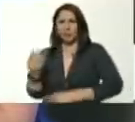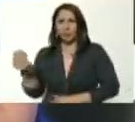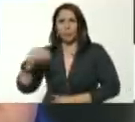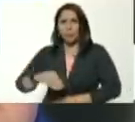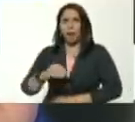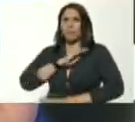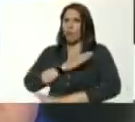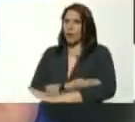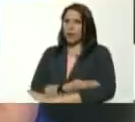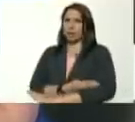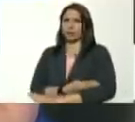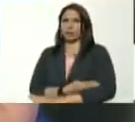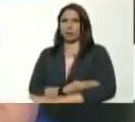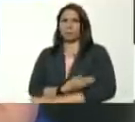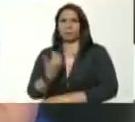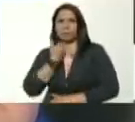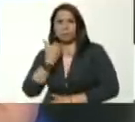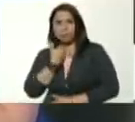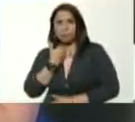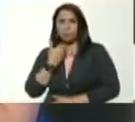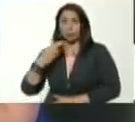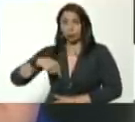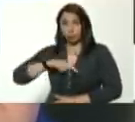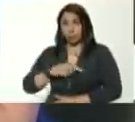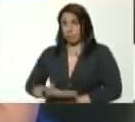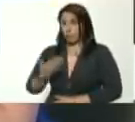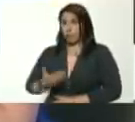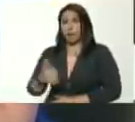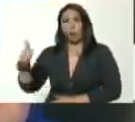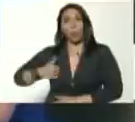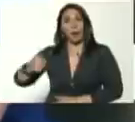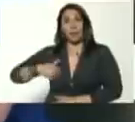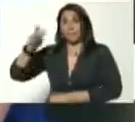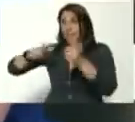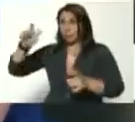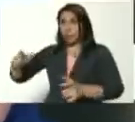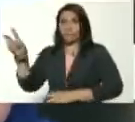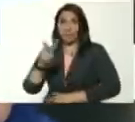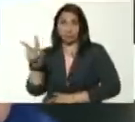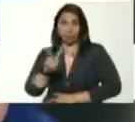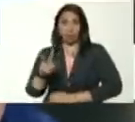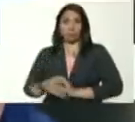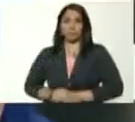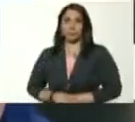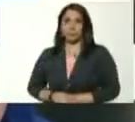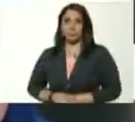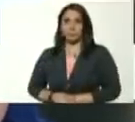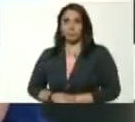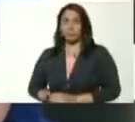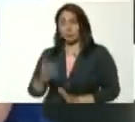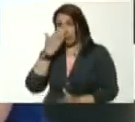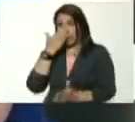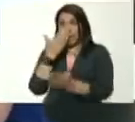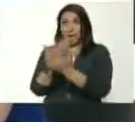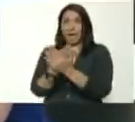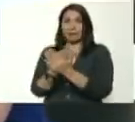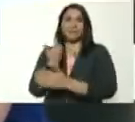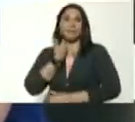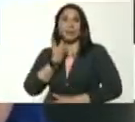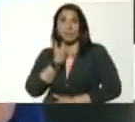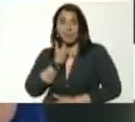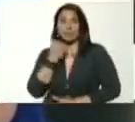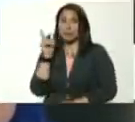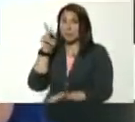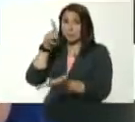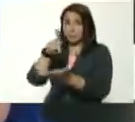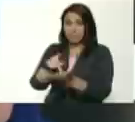los síntomas, y por eso es importante que cualquier ciudadano venezolano, cualquier compatriota, ante el síntoma se presente en el Hospital